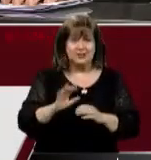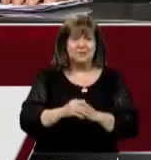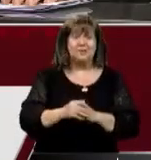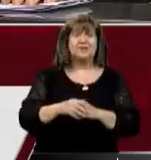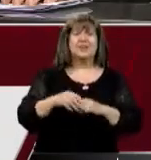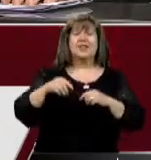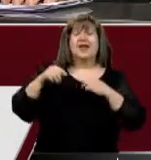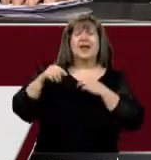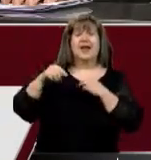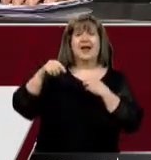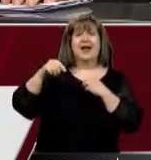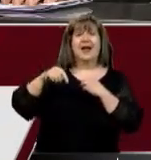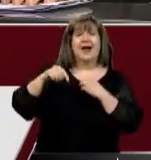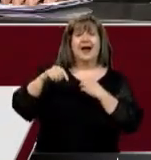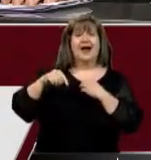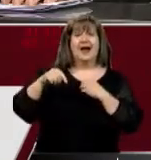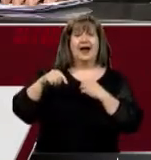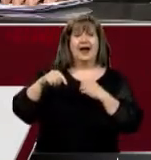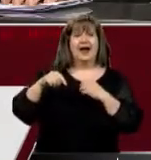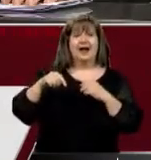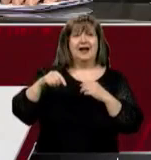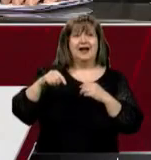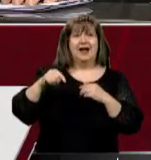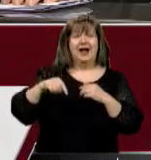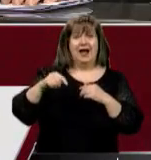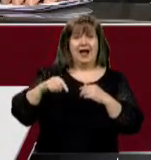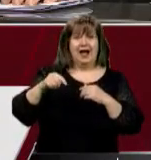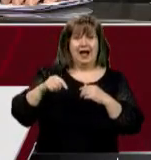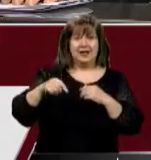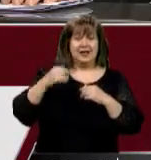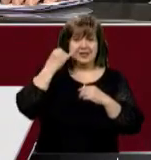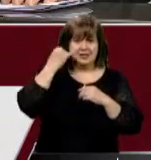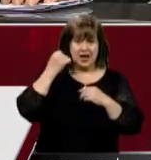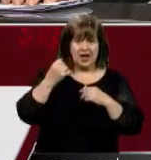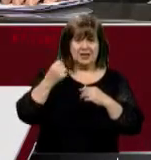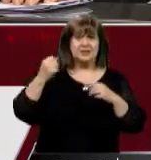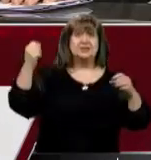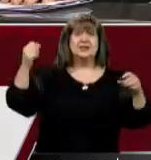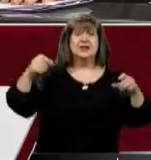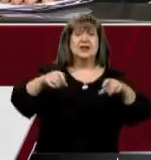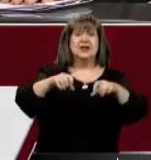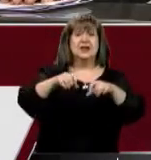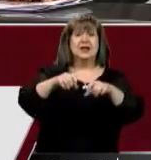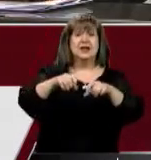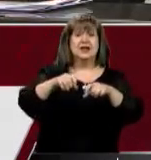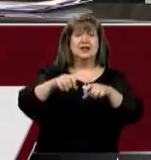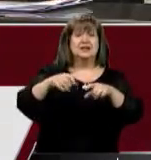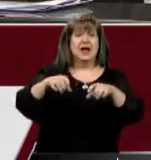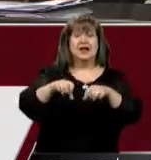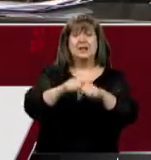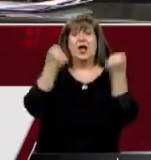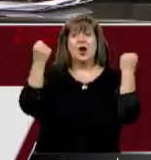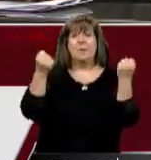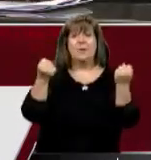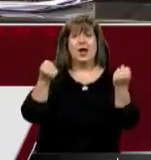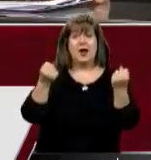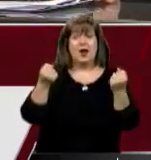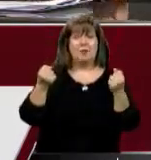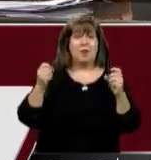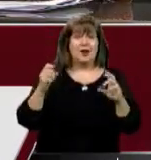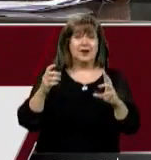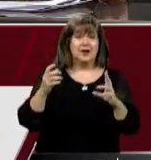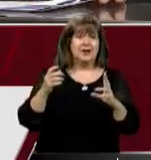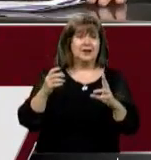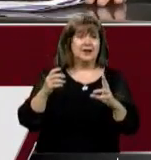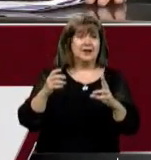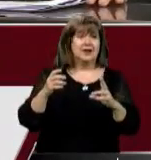aquí han roto dos tablas. Ah, ya han roto dos tablas en el departamento. Está bien, hay que celebrar